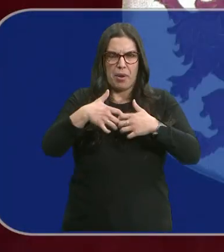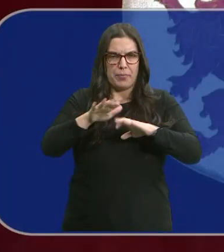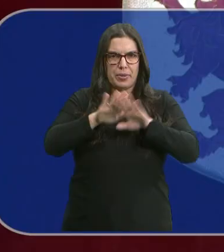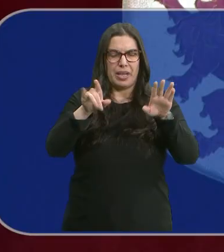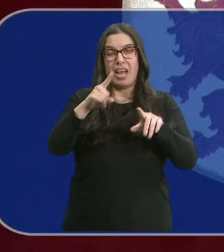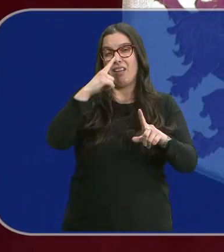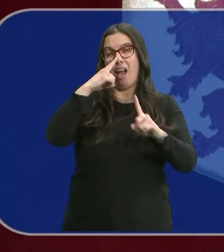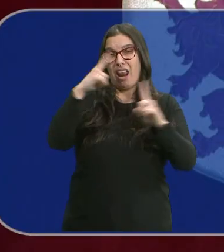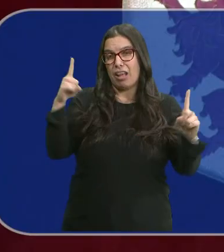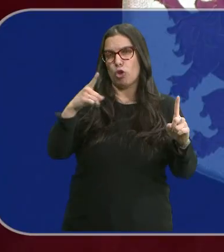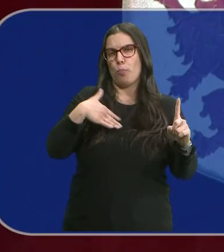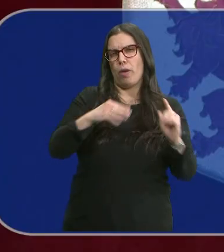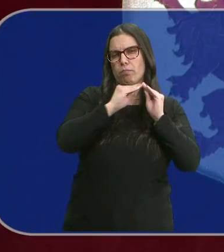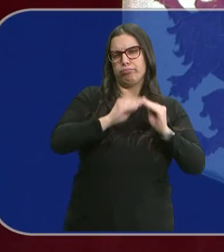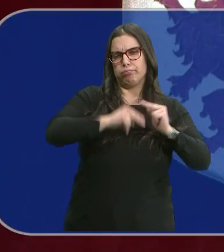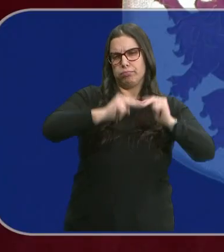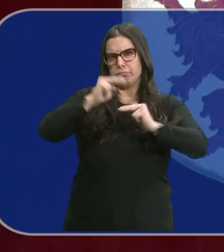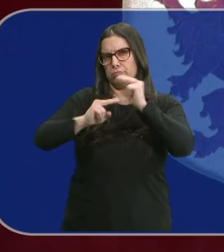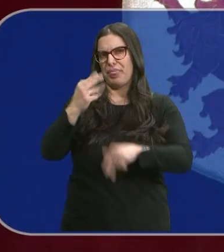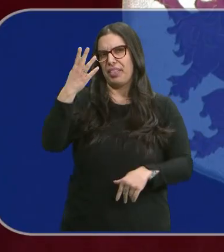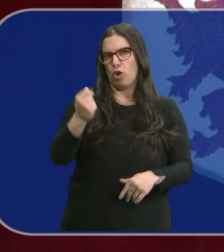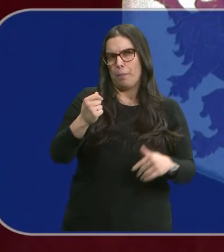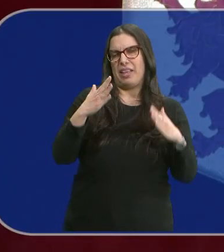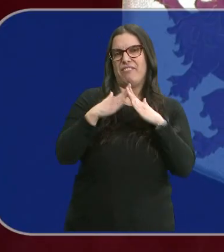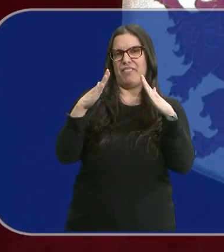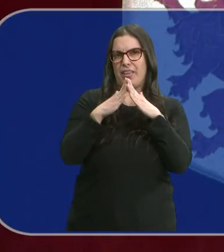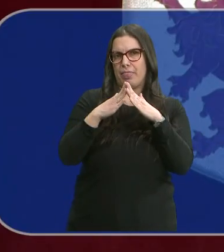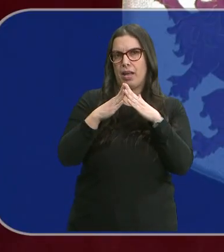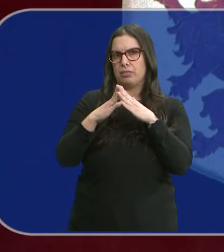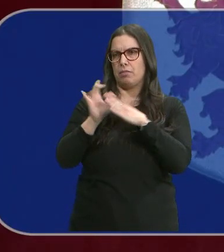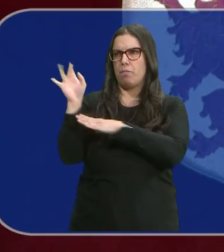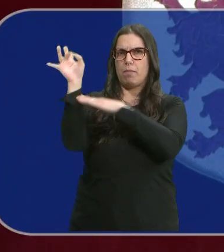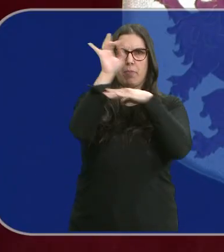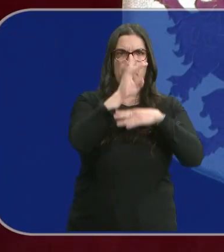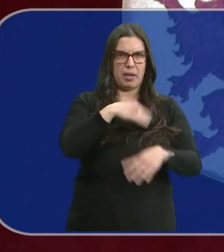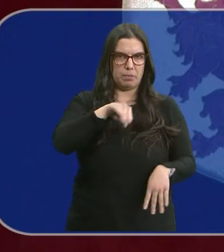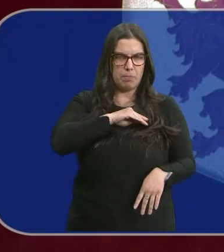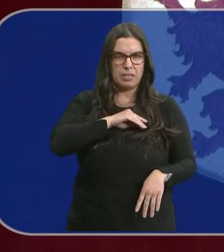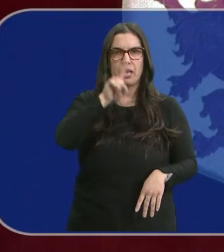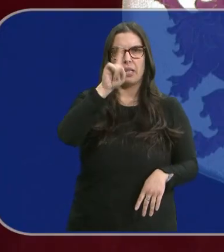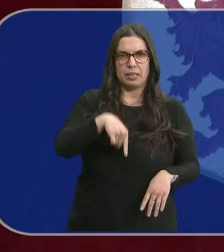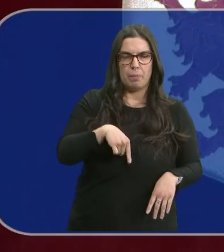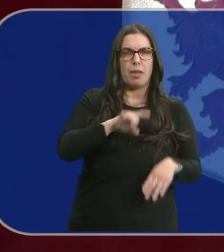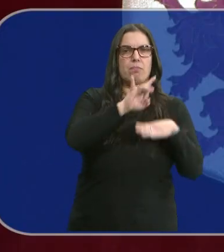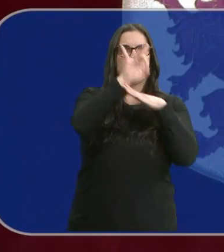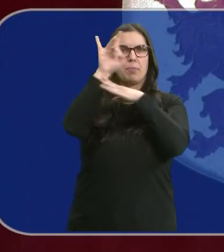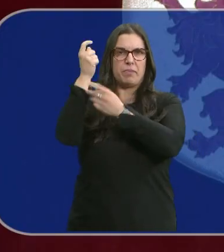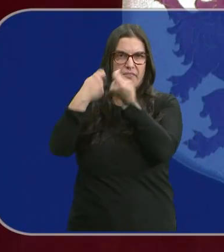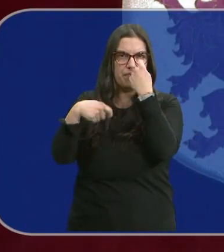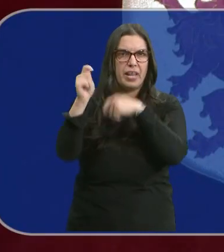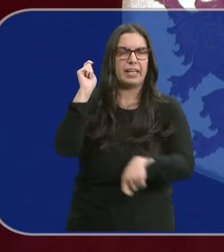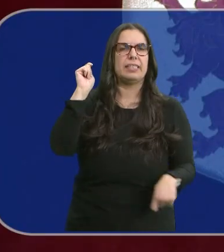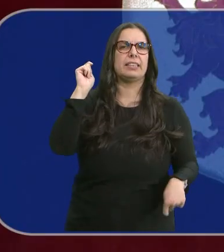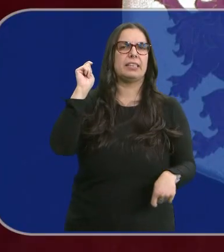saldrán anualmente unas 5.000 viviendas con destino a toda España y muchas de ellas también saldrán